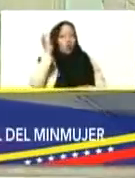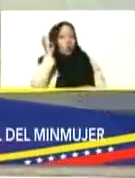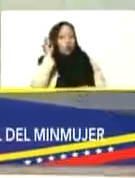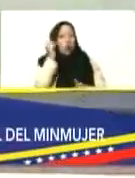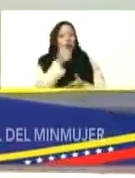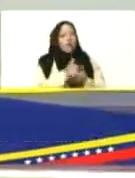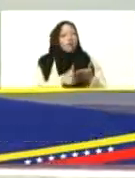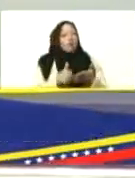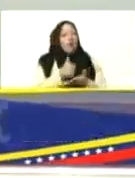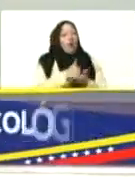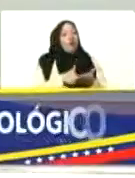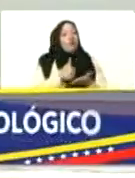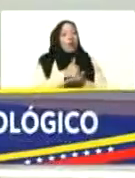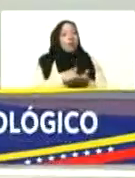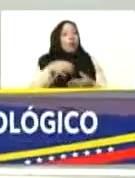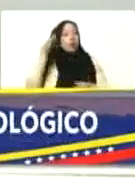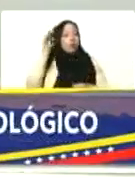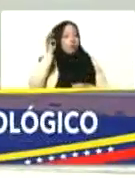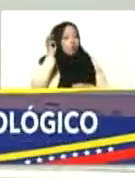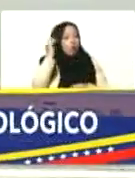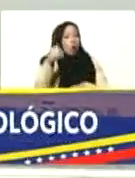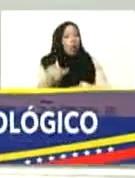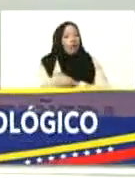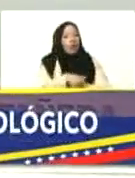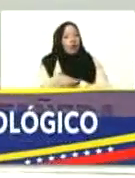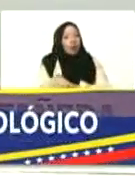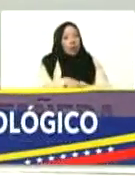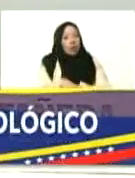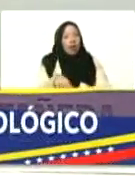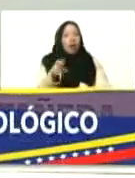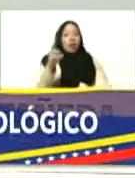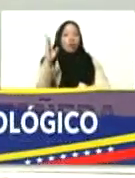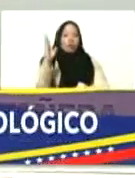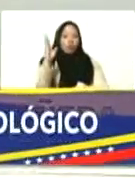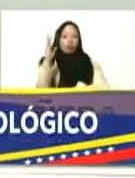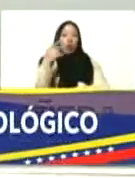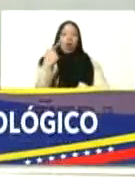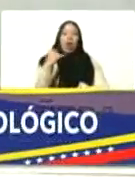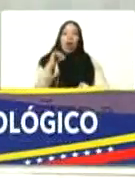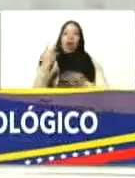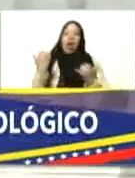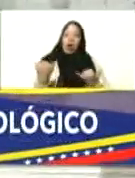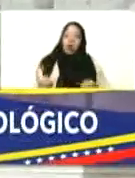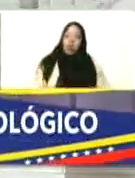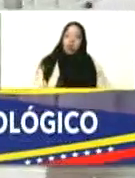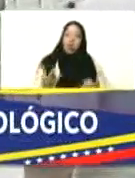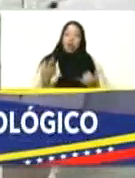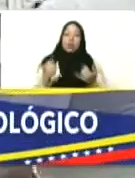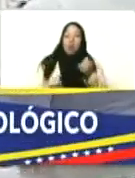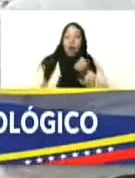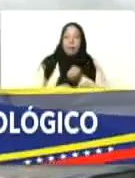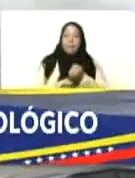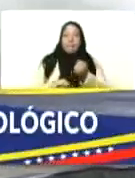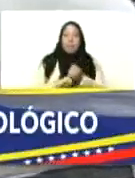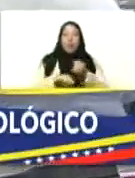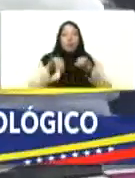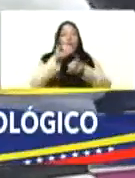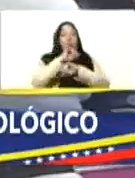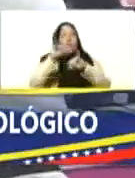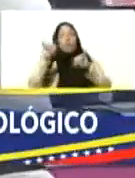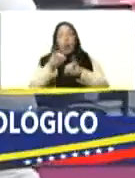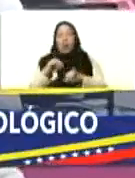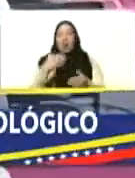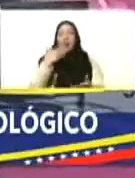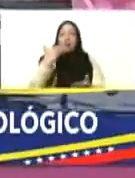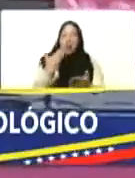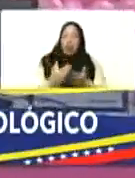Nora Castañeda, en la Avenida Urdaneta, felices por esta iniciativa, la cual usted respalda al fortalecer la política de Estado y